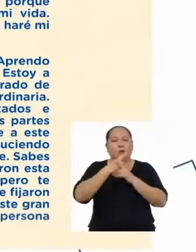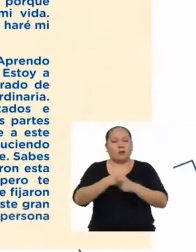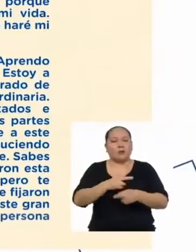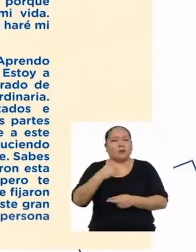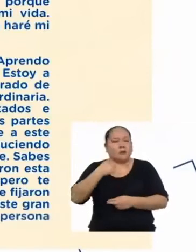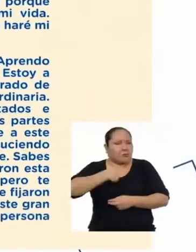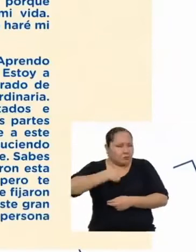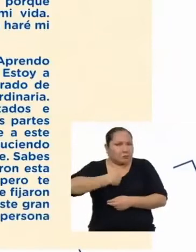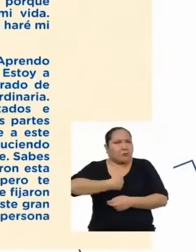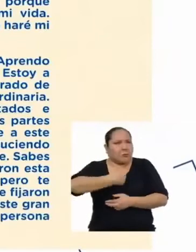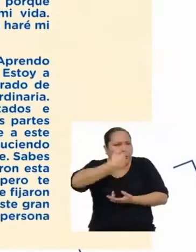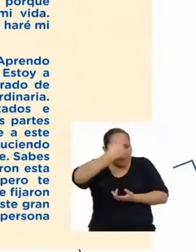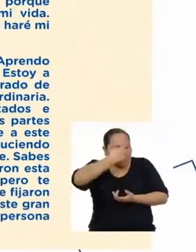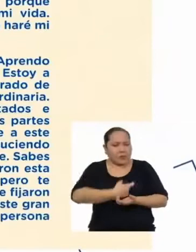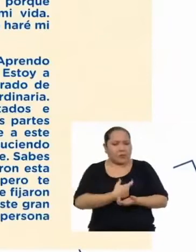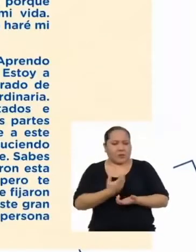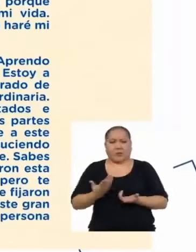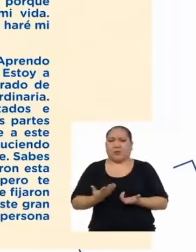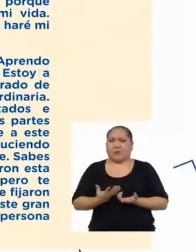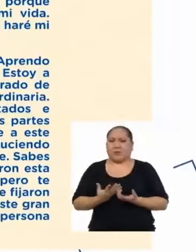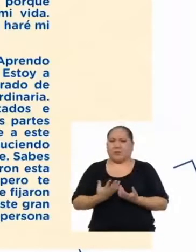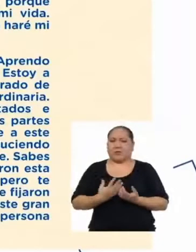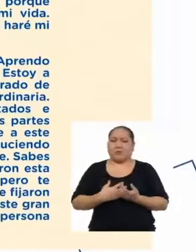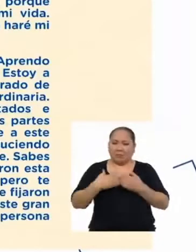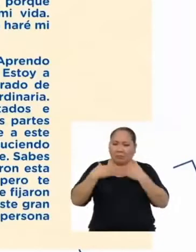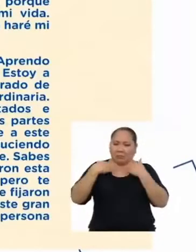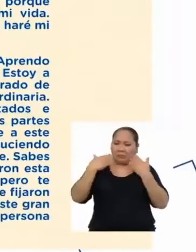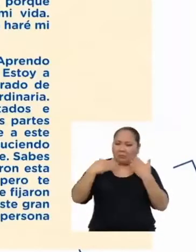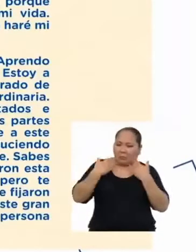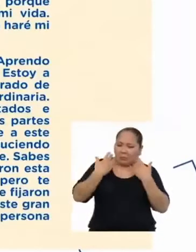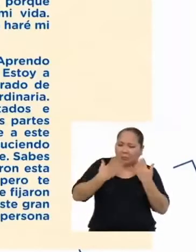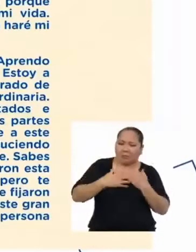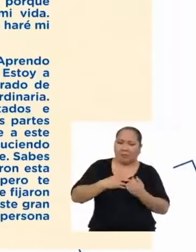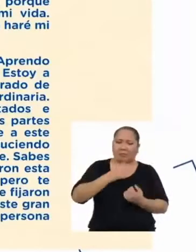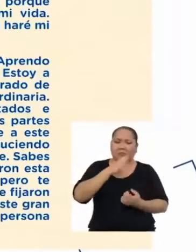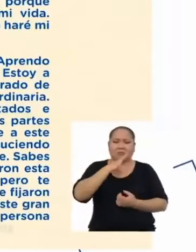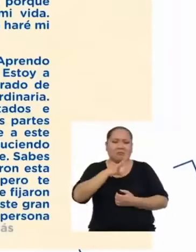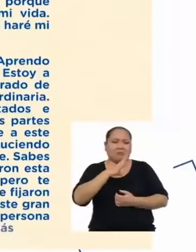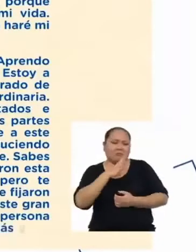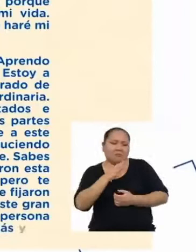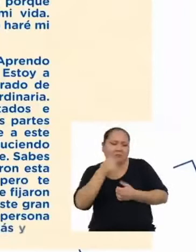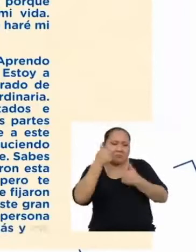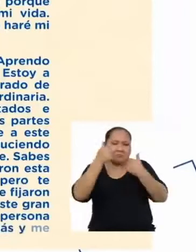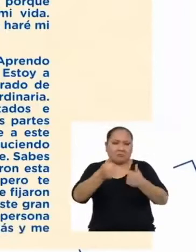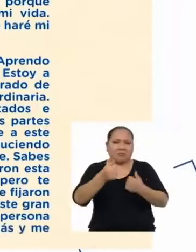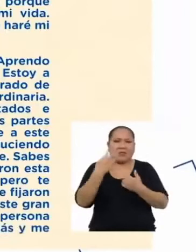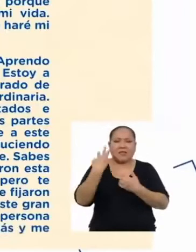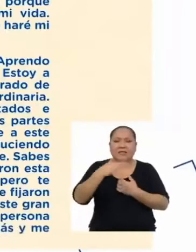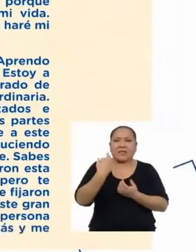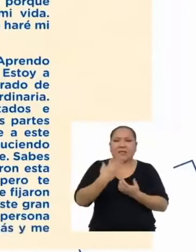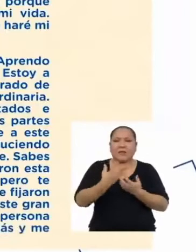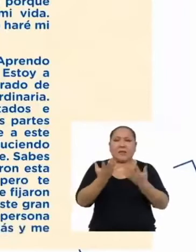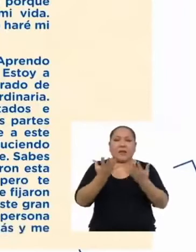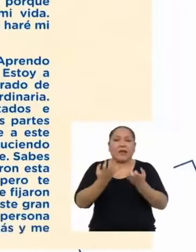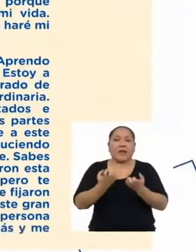una persona carismática, siempre dispuesta a aprender de